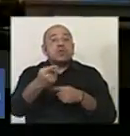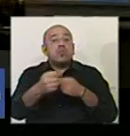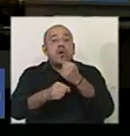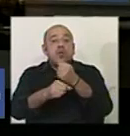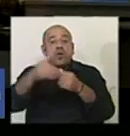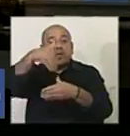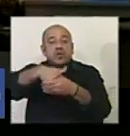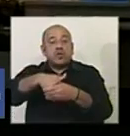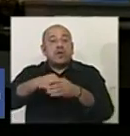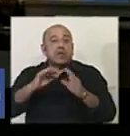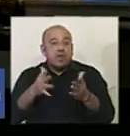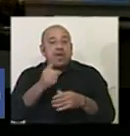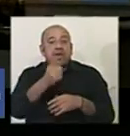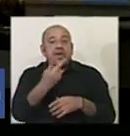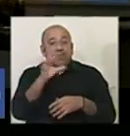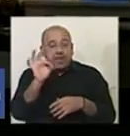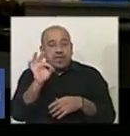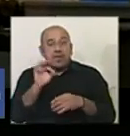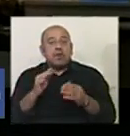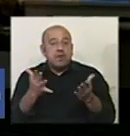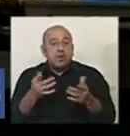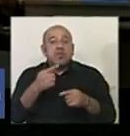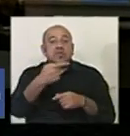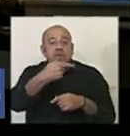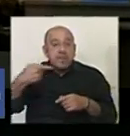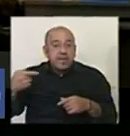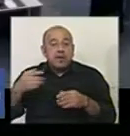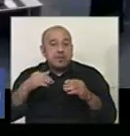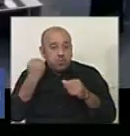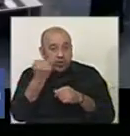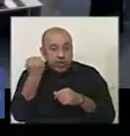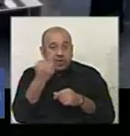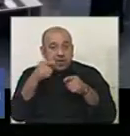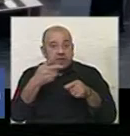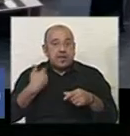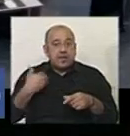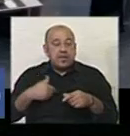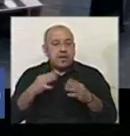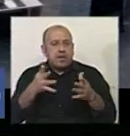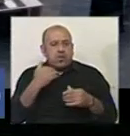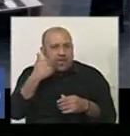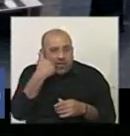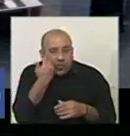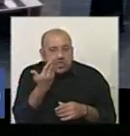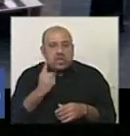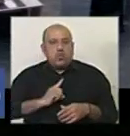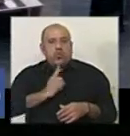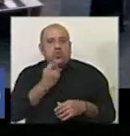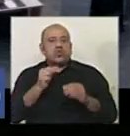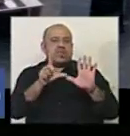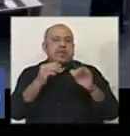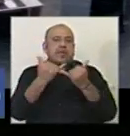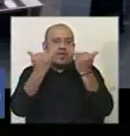Punto final del G20 en Buenos Aires, otra semana extrema para este país donde se pasó del bochorno al orgullo en solo 7 días.